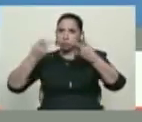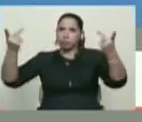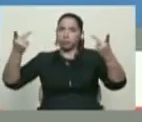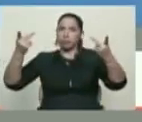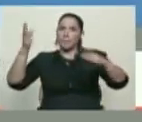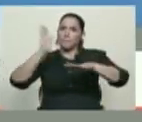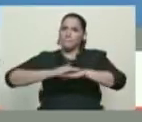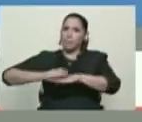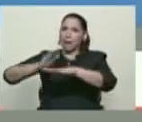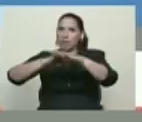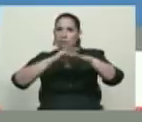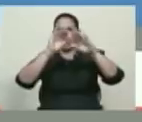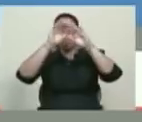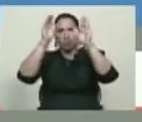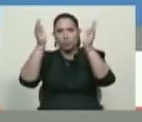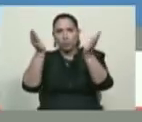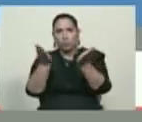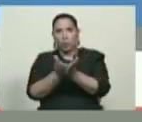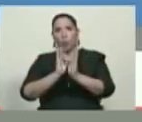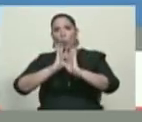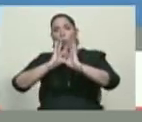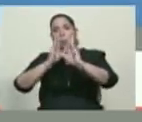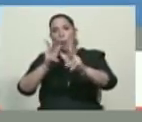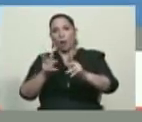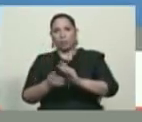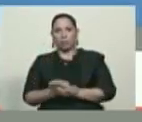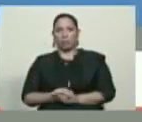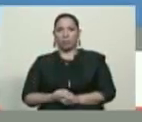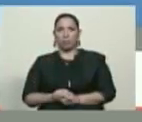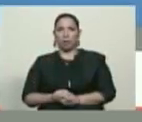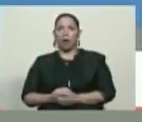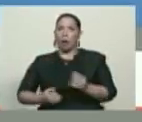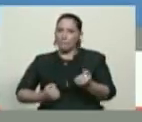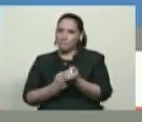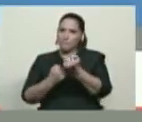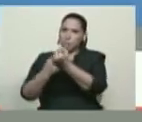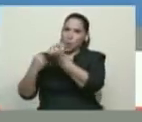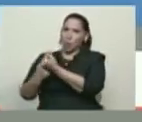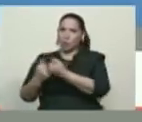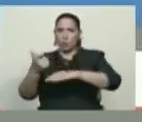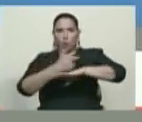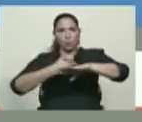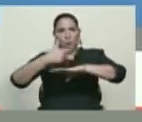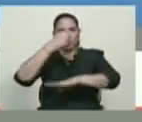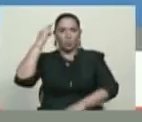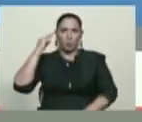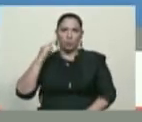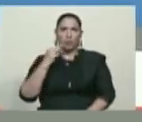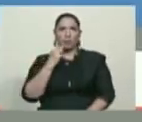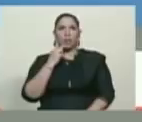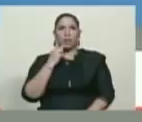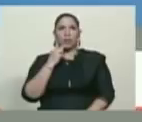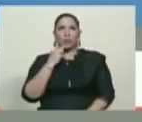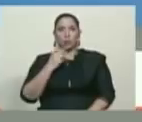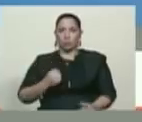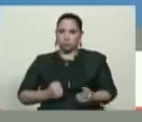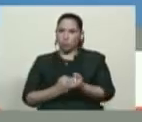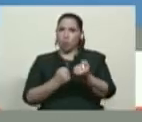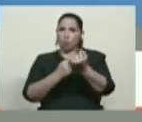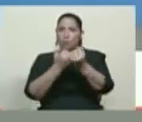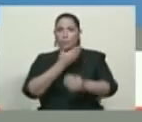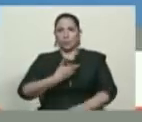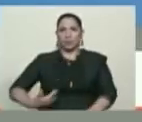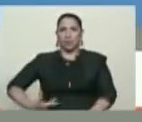ocurre en el mundo y cuenten con Venezuela, cuenten con el gobierno bolivariano, cuenten con el presidente Nicolás